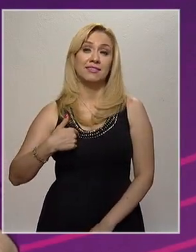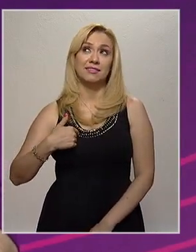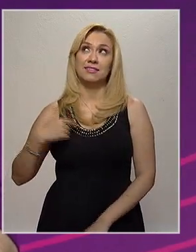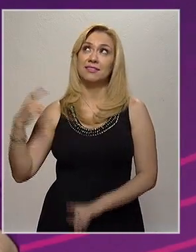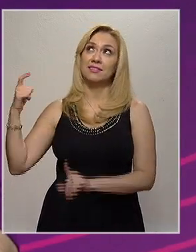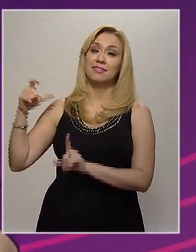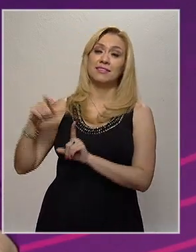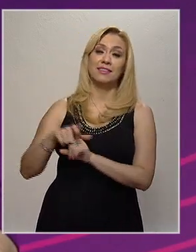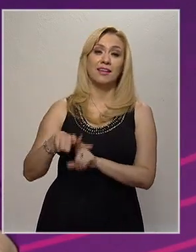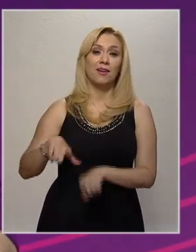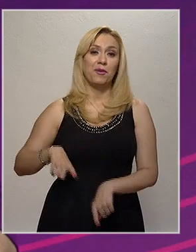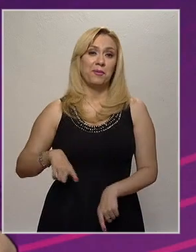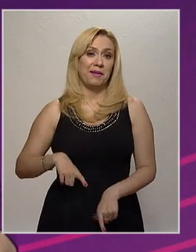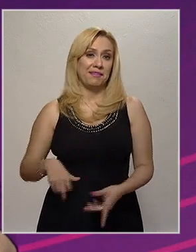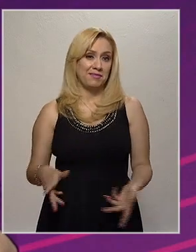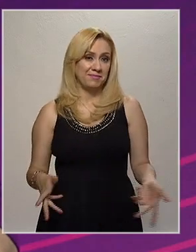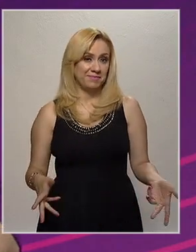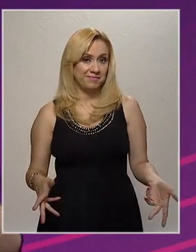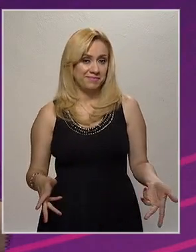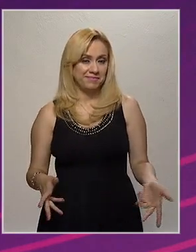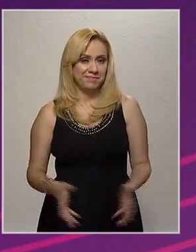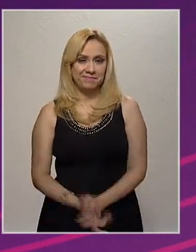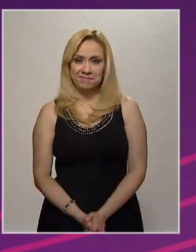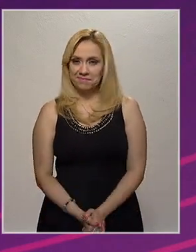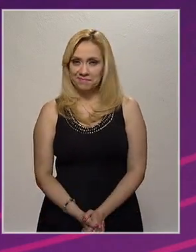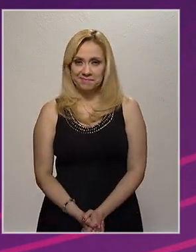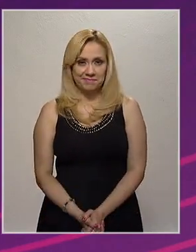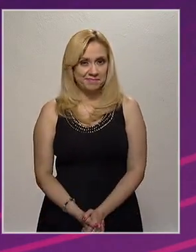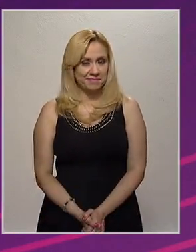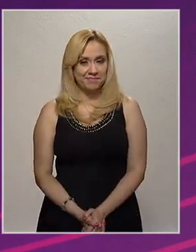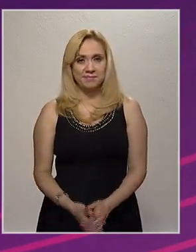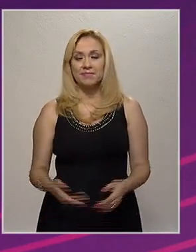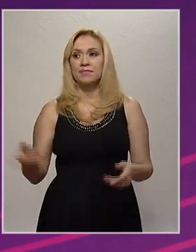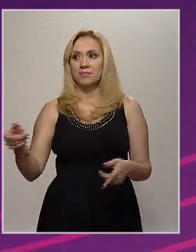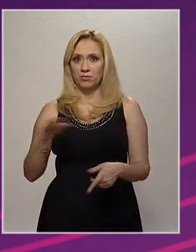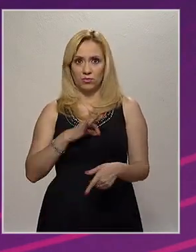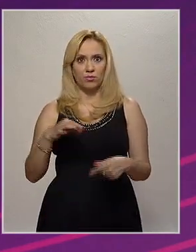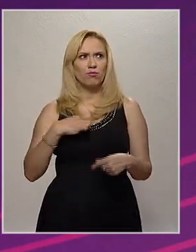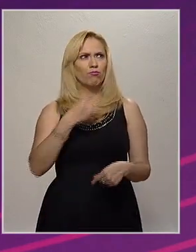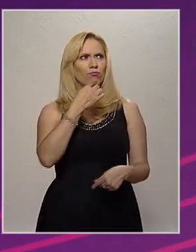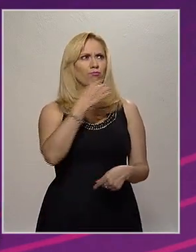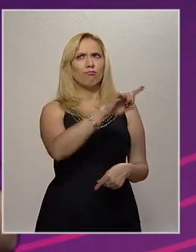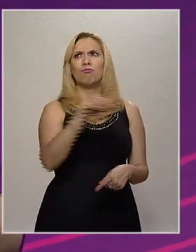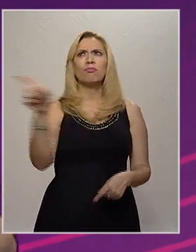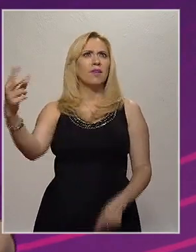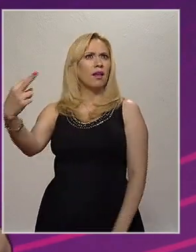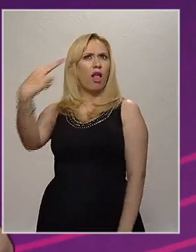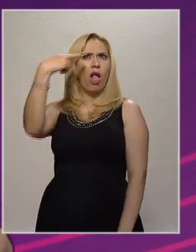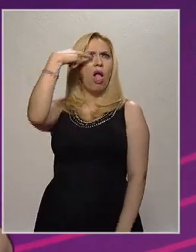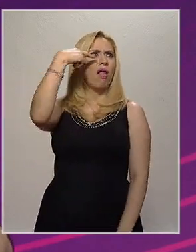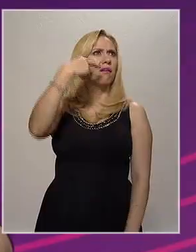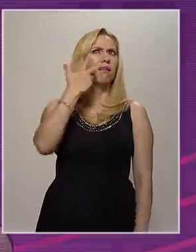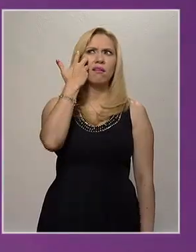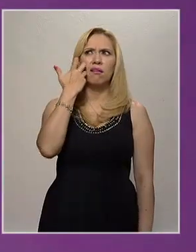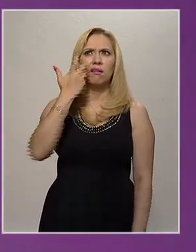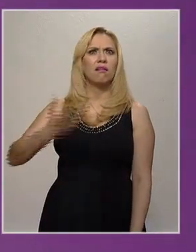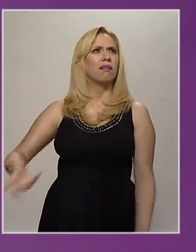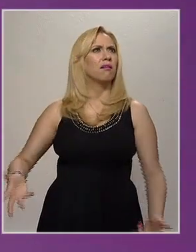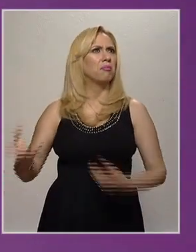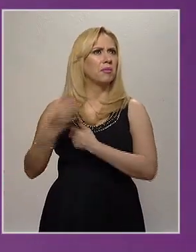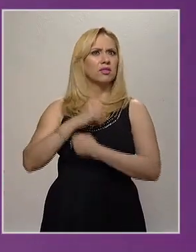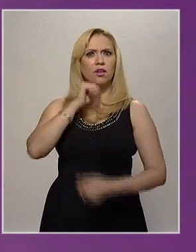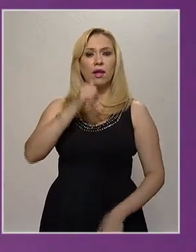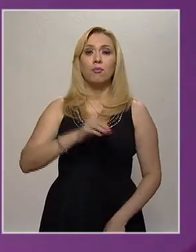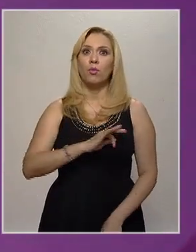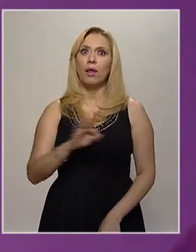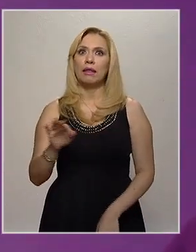Estado. Claro. Y entonces, que puede este ciudadano ir a quejarse de que me observaron el ojo innecesariamente y sin haberme pedido el